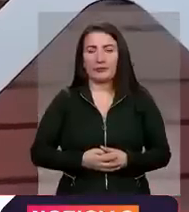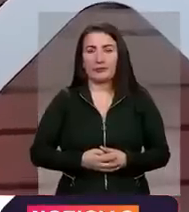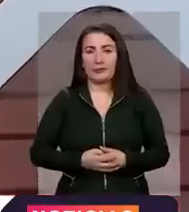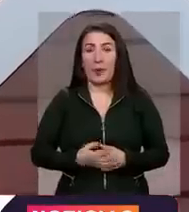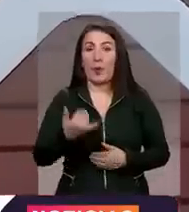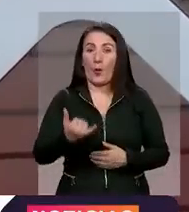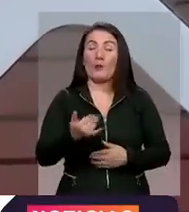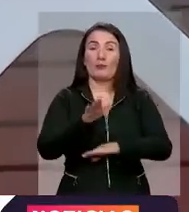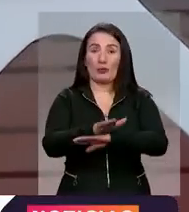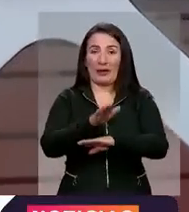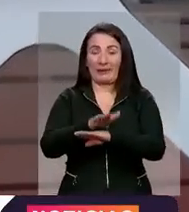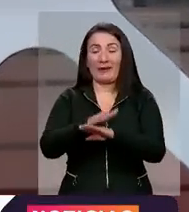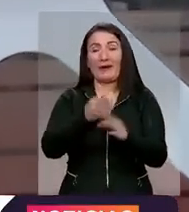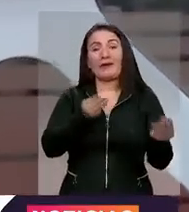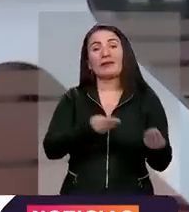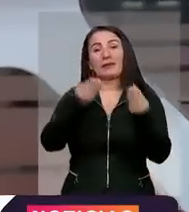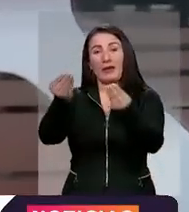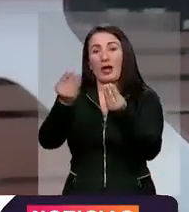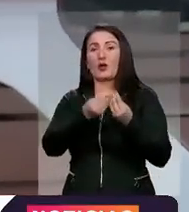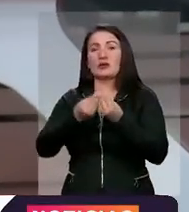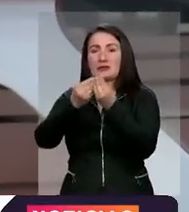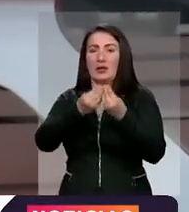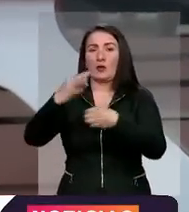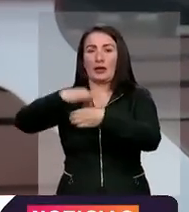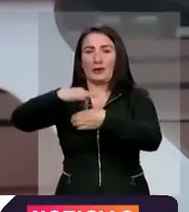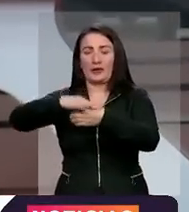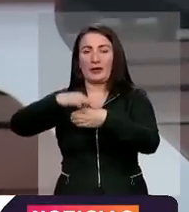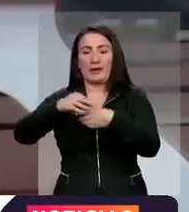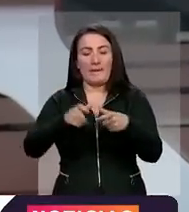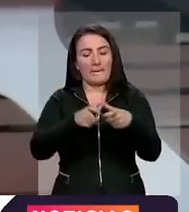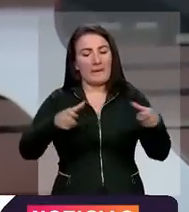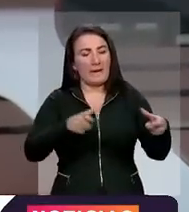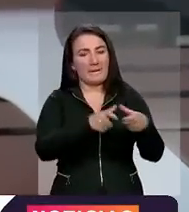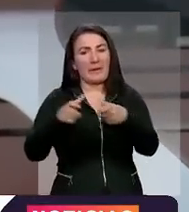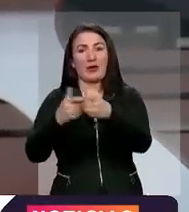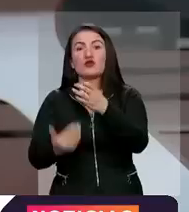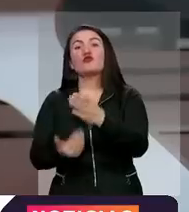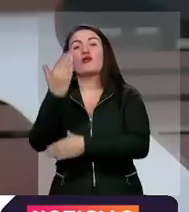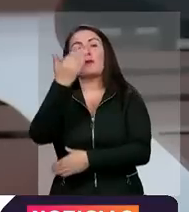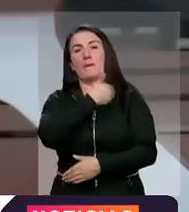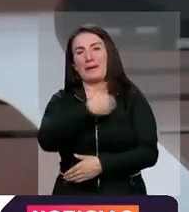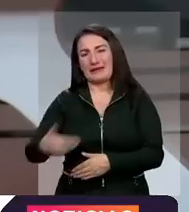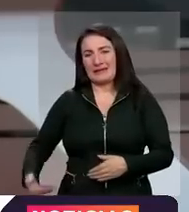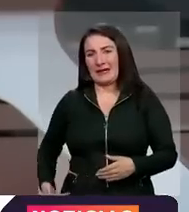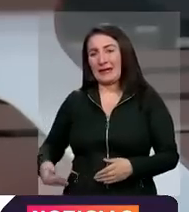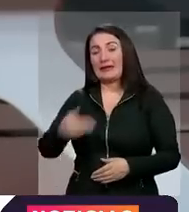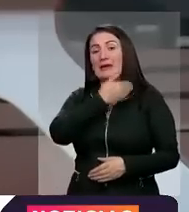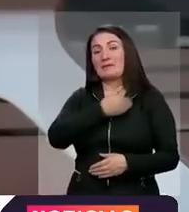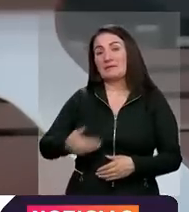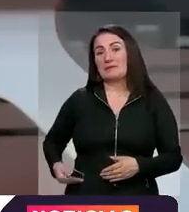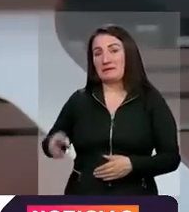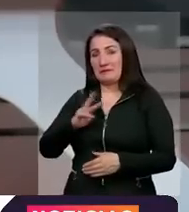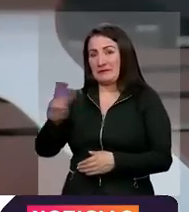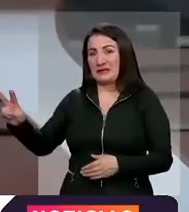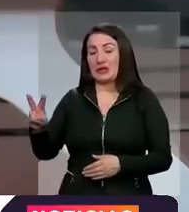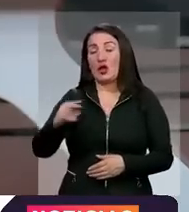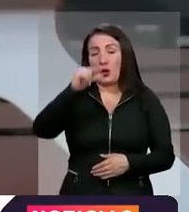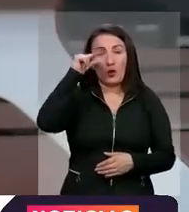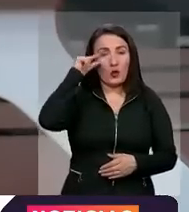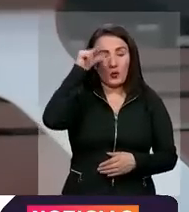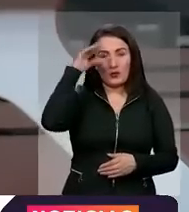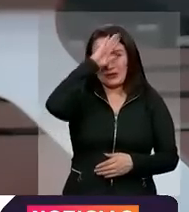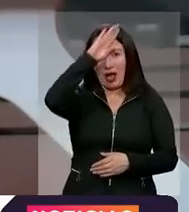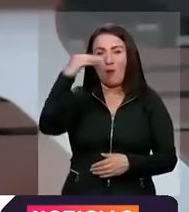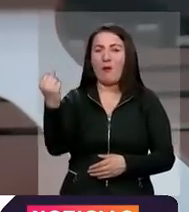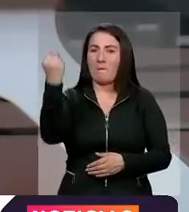Y esta tarde se entregarán en el Consejo Nacional Electoral las credenciales que ratifican como nuevo presidente de la República a Gustavo Petro y a Francia Márquez como